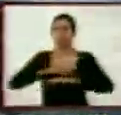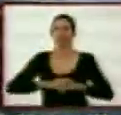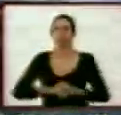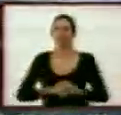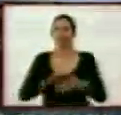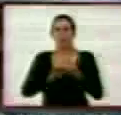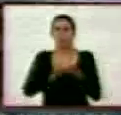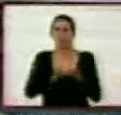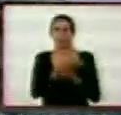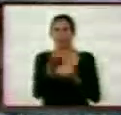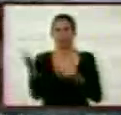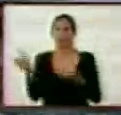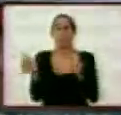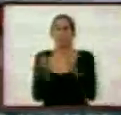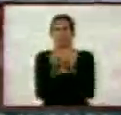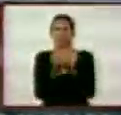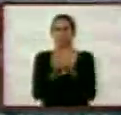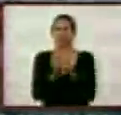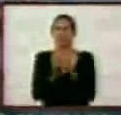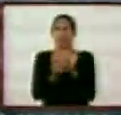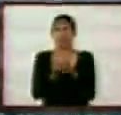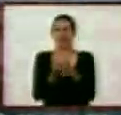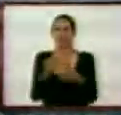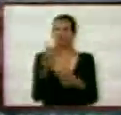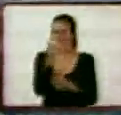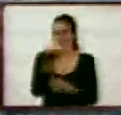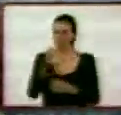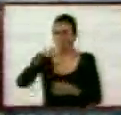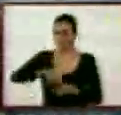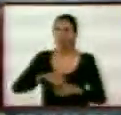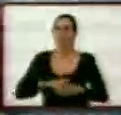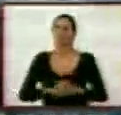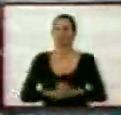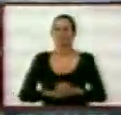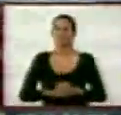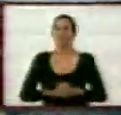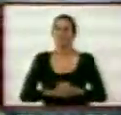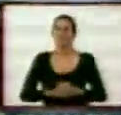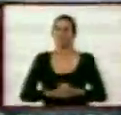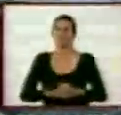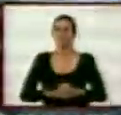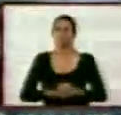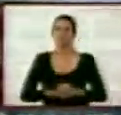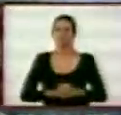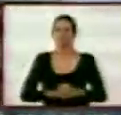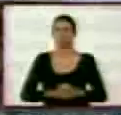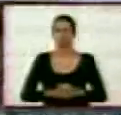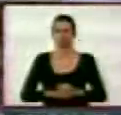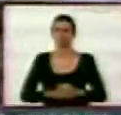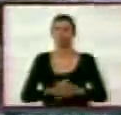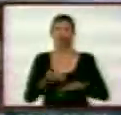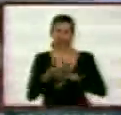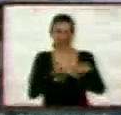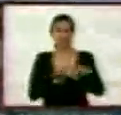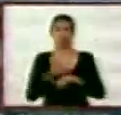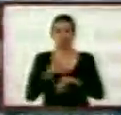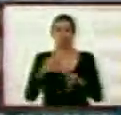Compatriotas, amigos que nos visitan, señalé durante mi campaña,